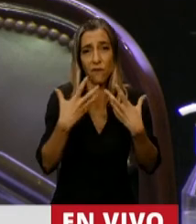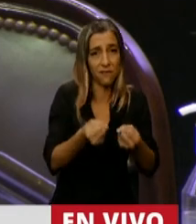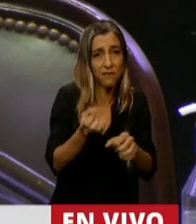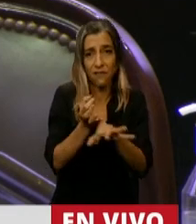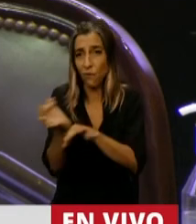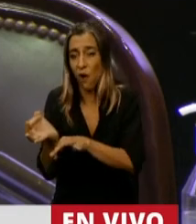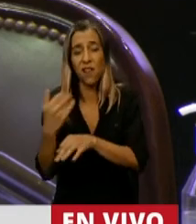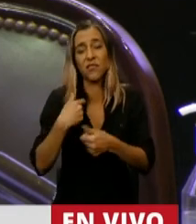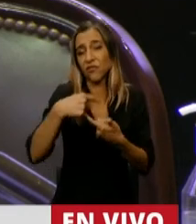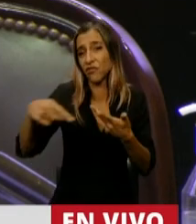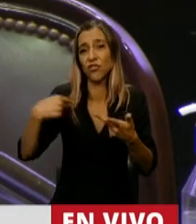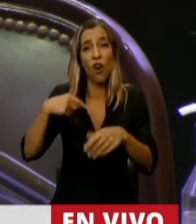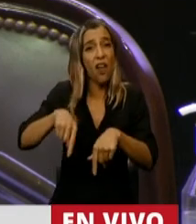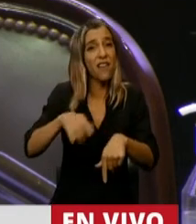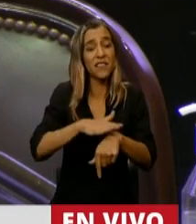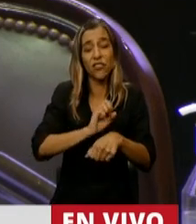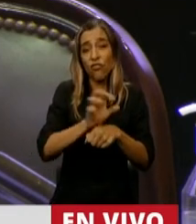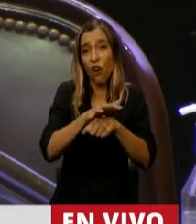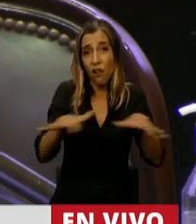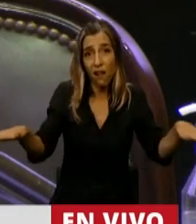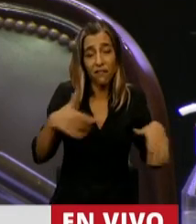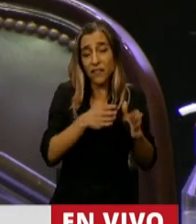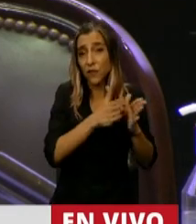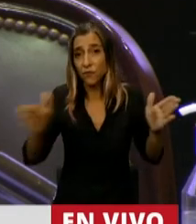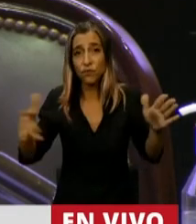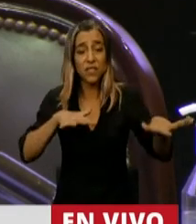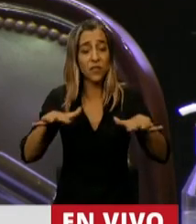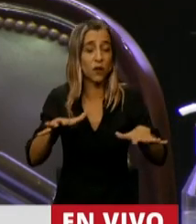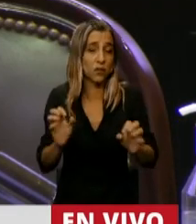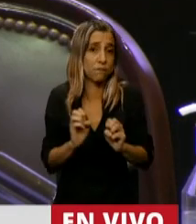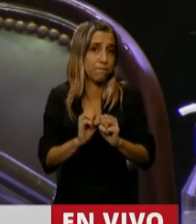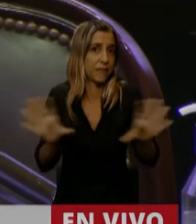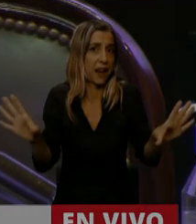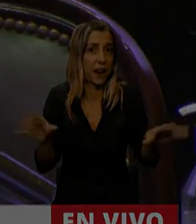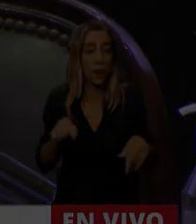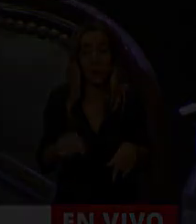educativos en el manejo de esta pandemia. Muchas gracias, señor Presidente. Gracias, diputado.